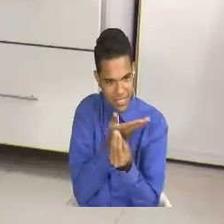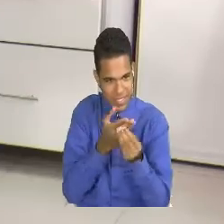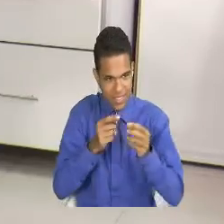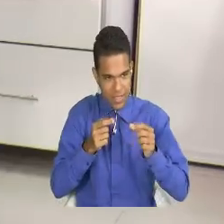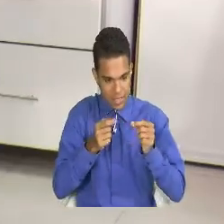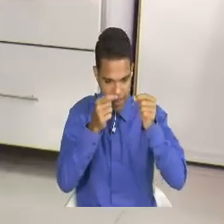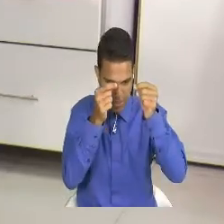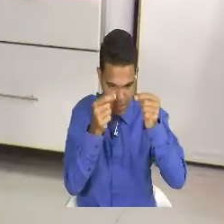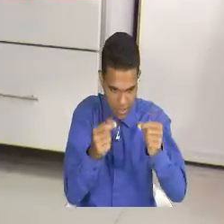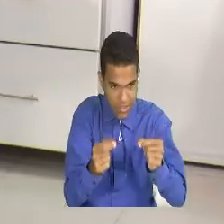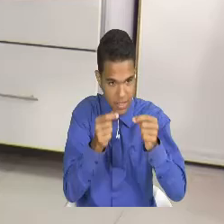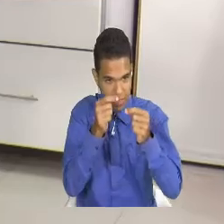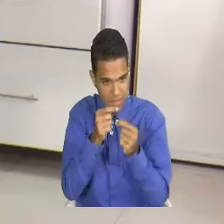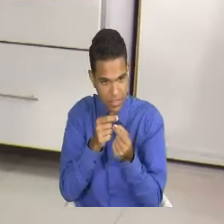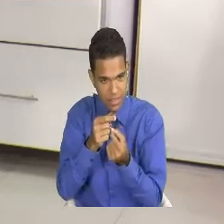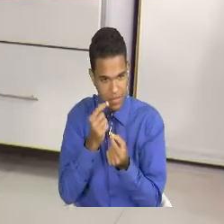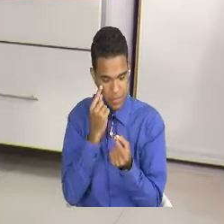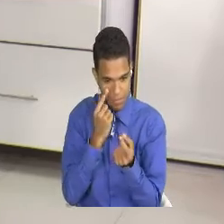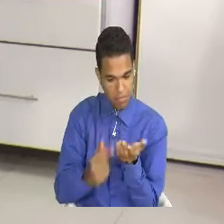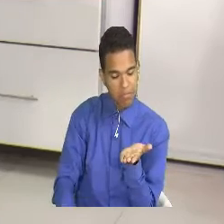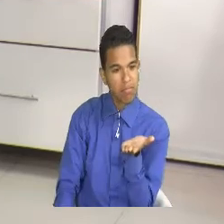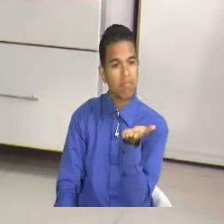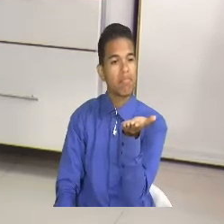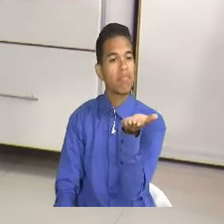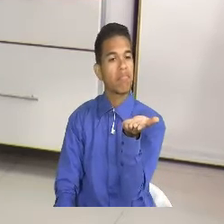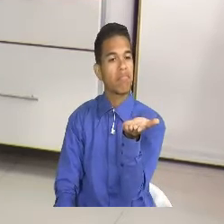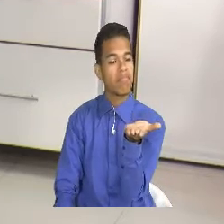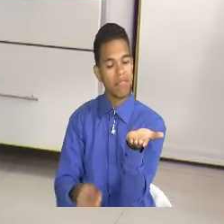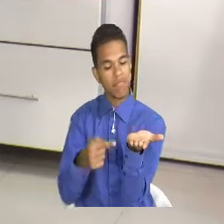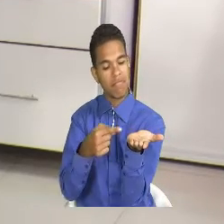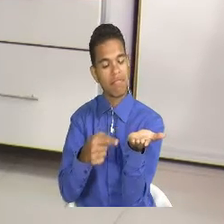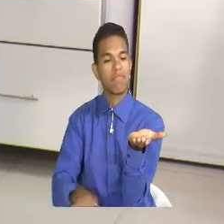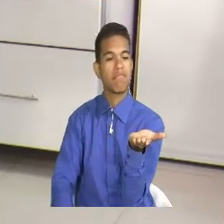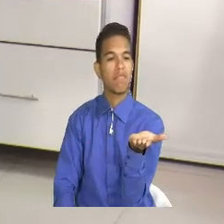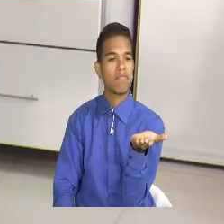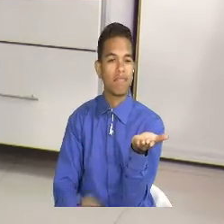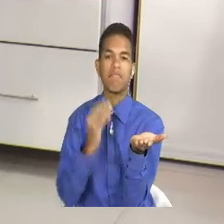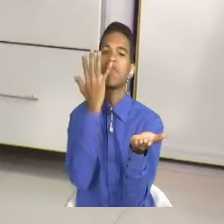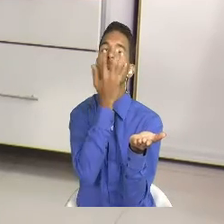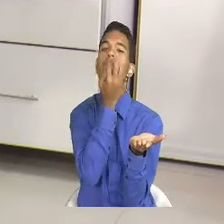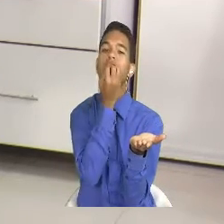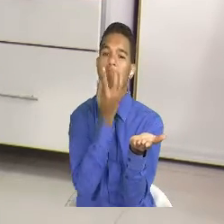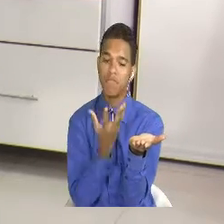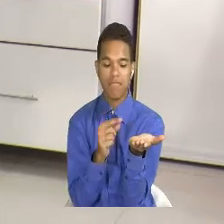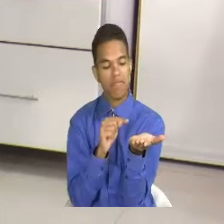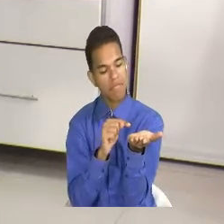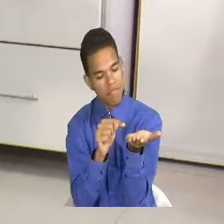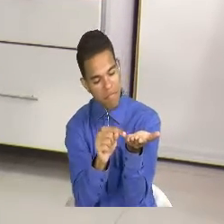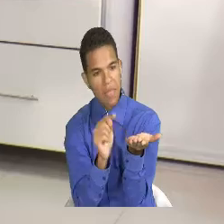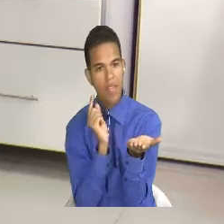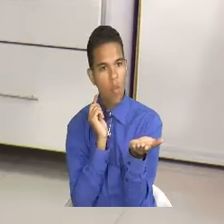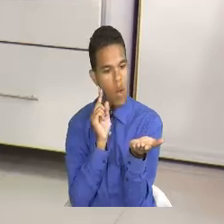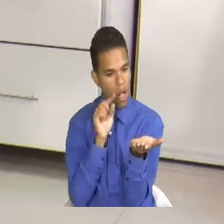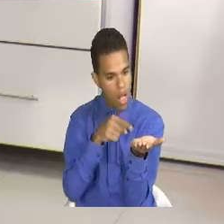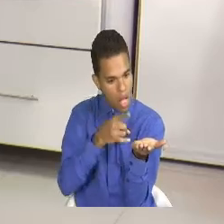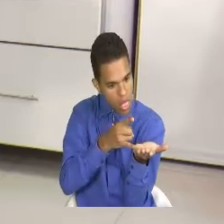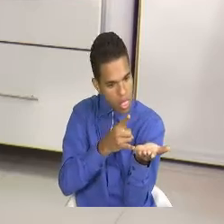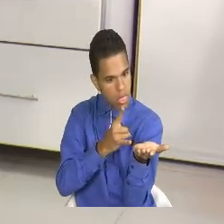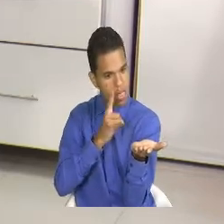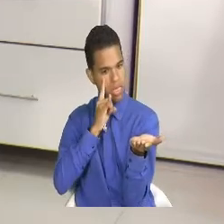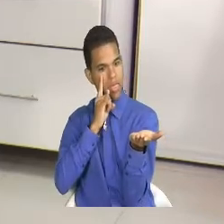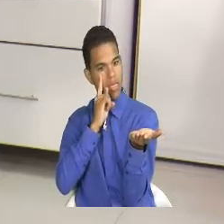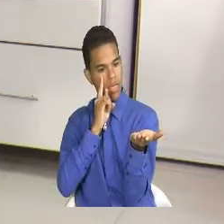Y miren qué lindo, caramba. Es la idea, siempre terminar con algo muy chévere, muy vistoso y agradable